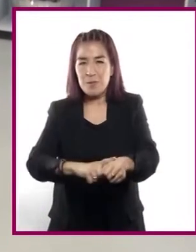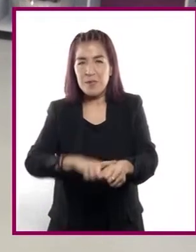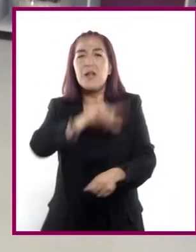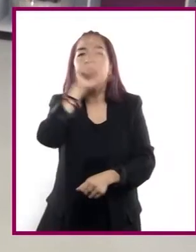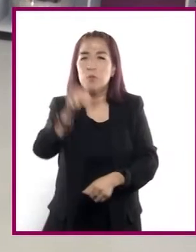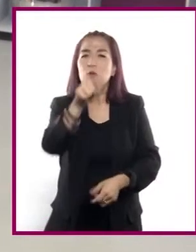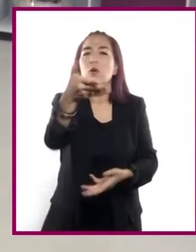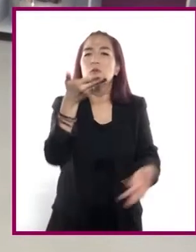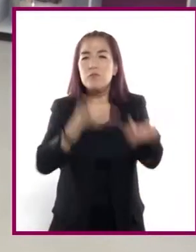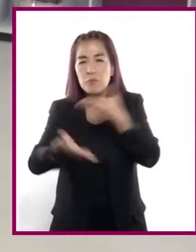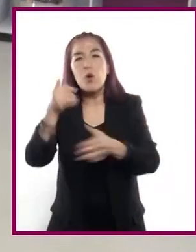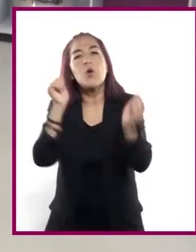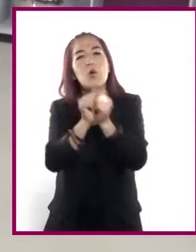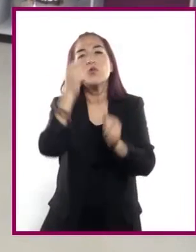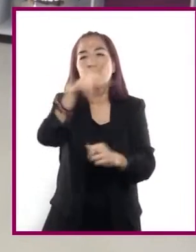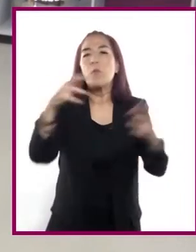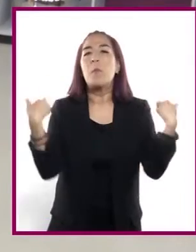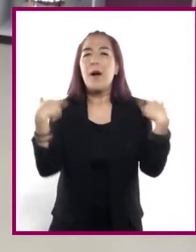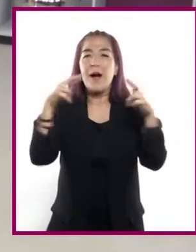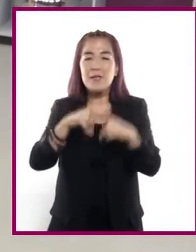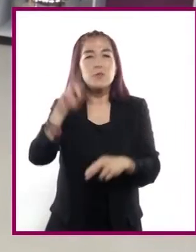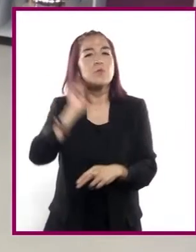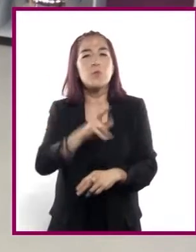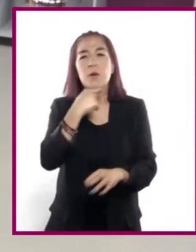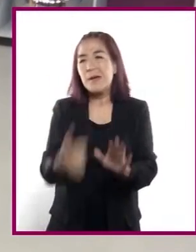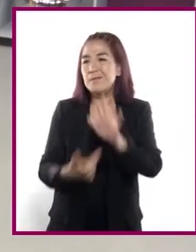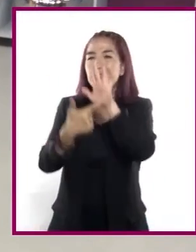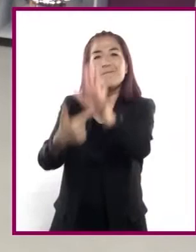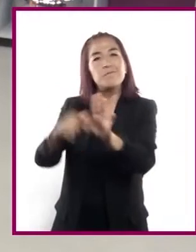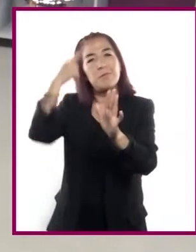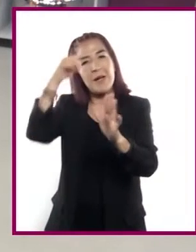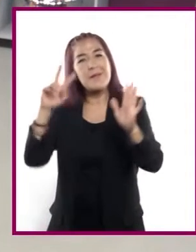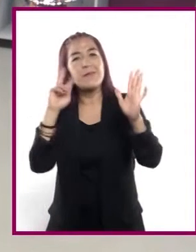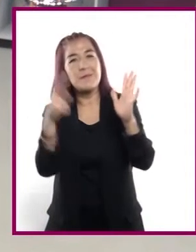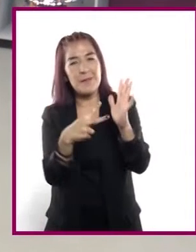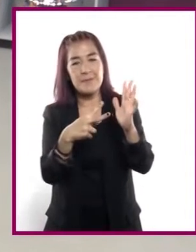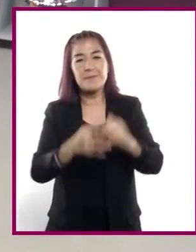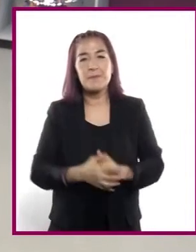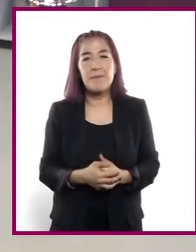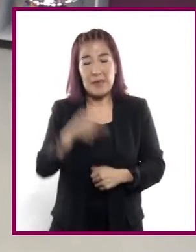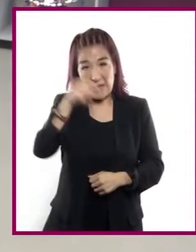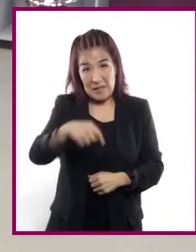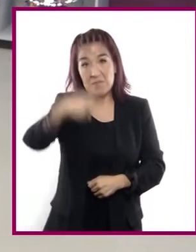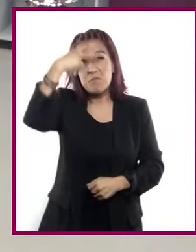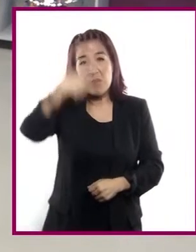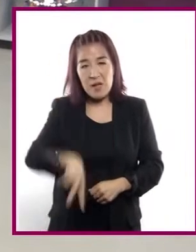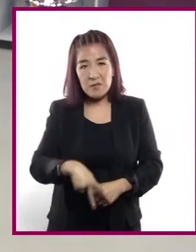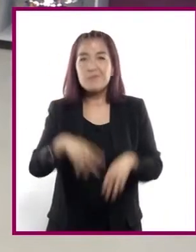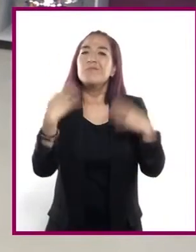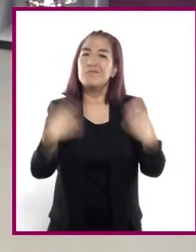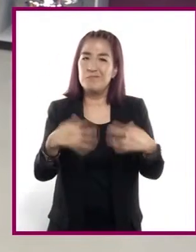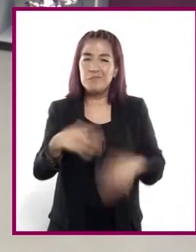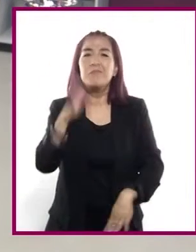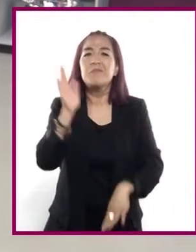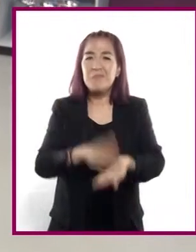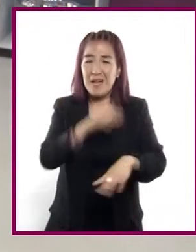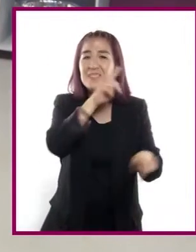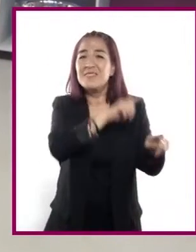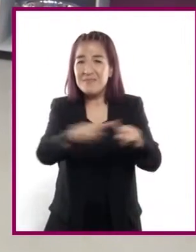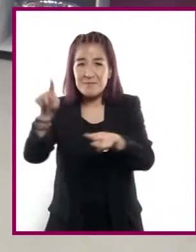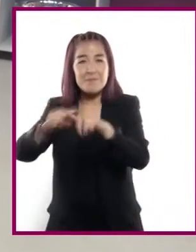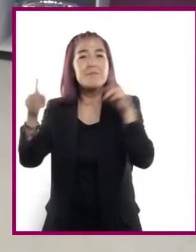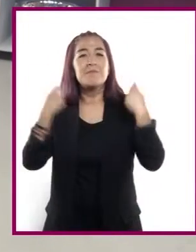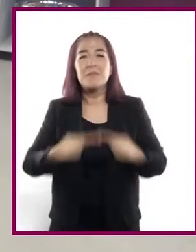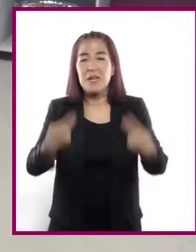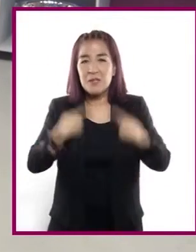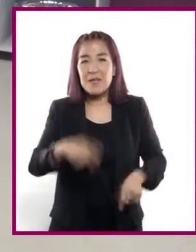Compártanlo posteriormente con su profesora o profesor. México es un país que tiene una población